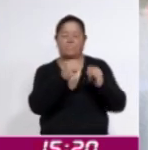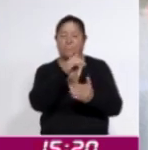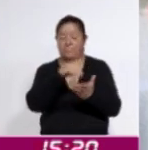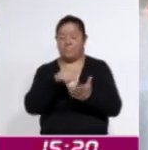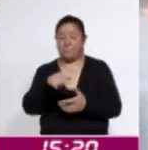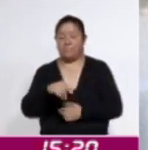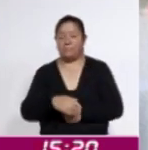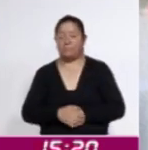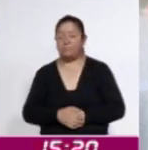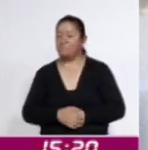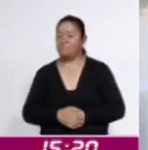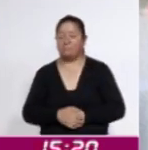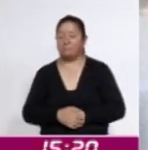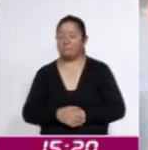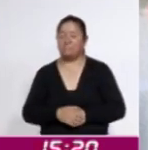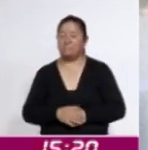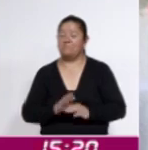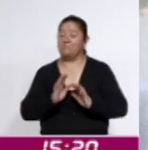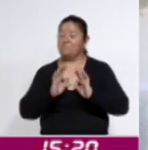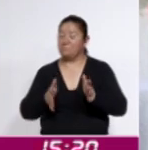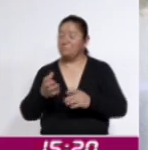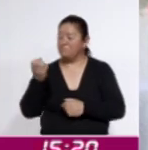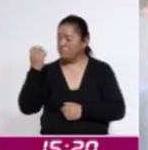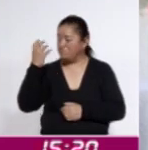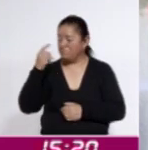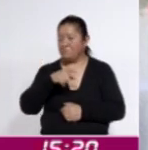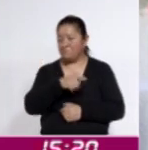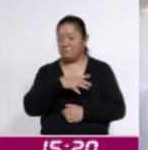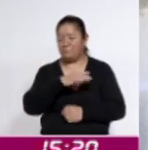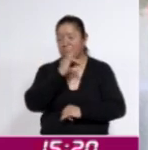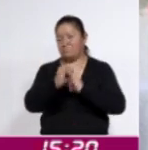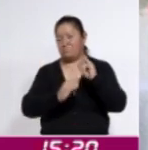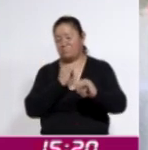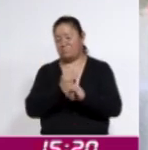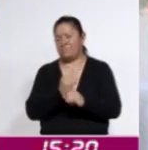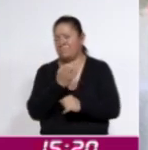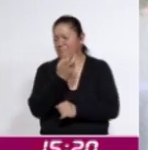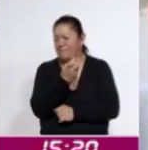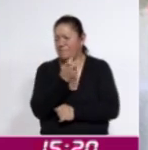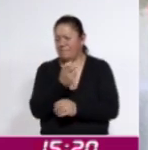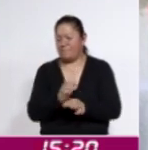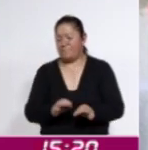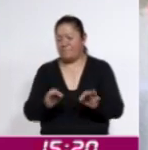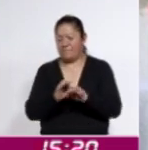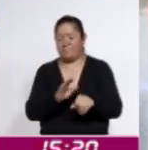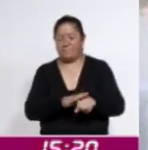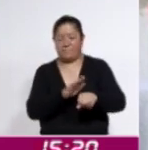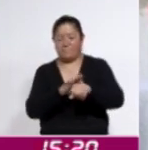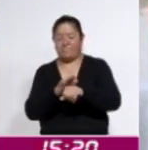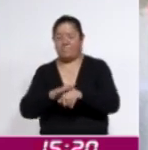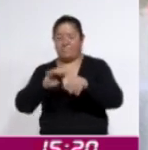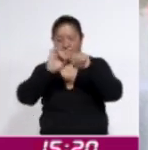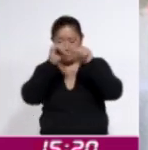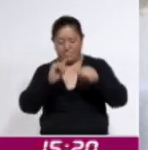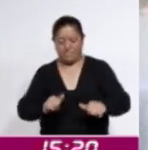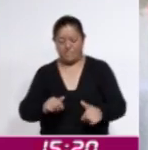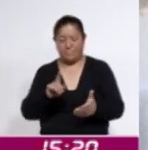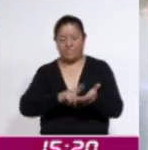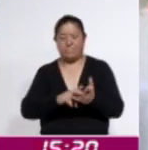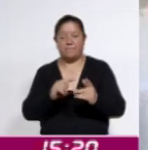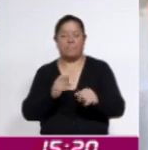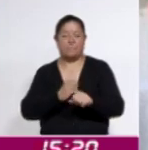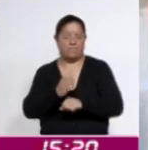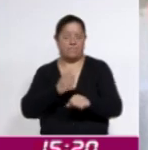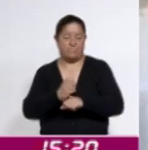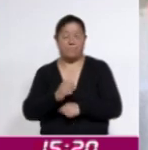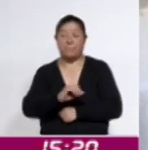a ser un coloquio internacional. Y yo me atrevería a decir que es el coloquio más importante de investigación de artes en nuestro estado, porque no hay otro con